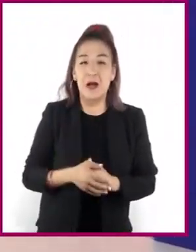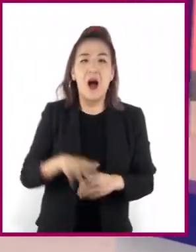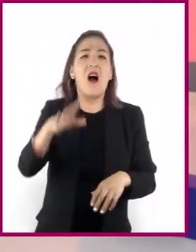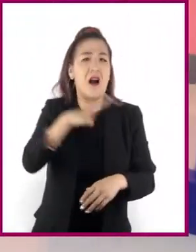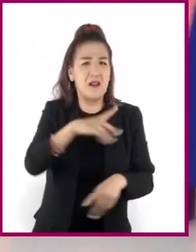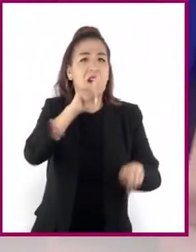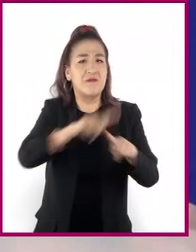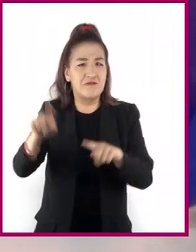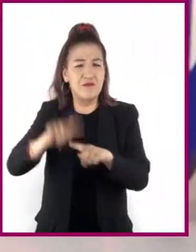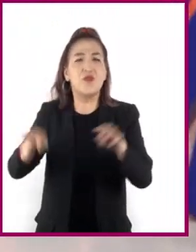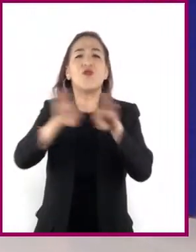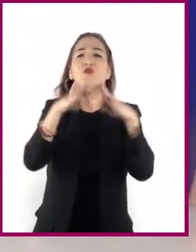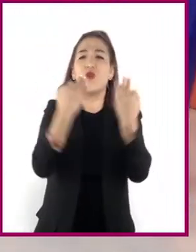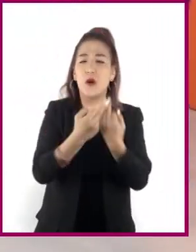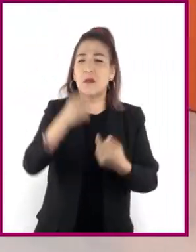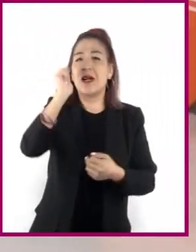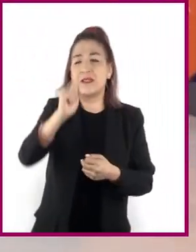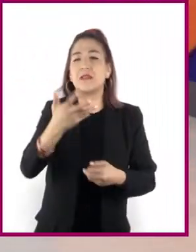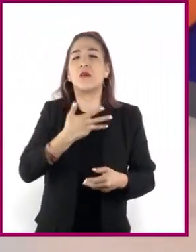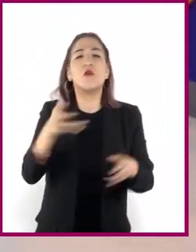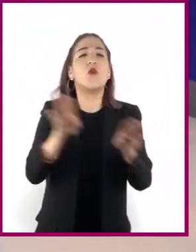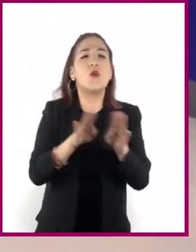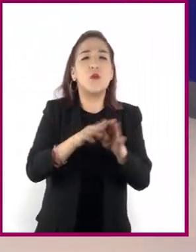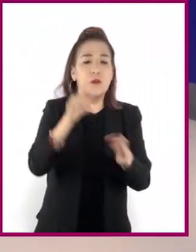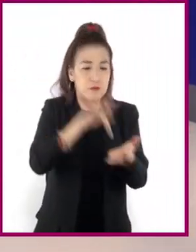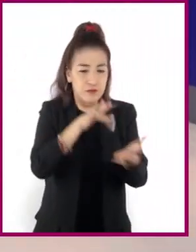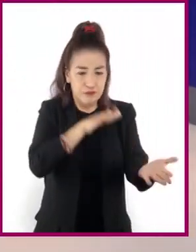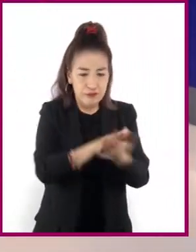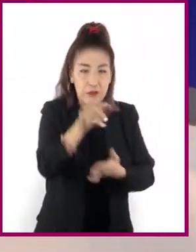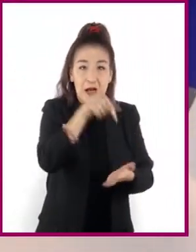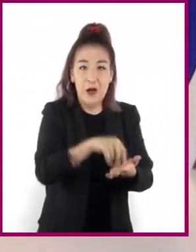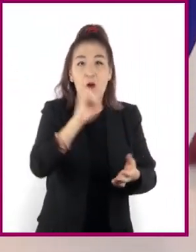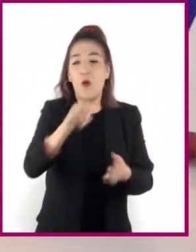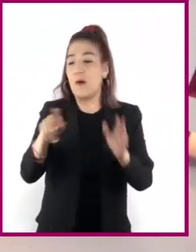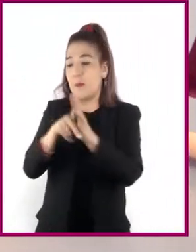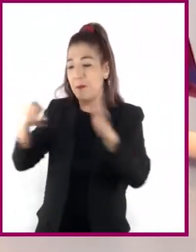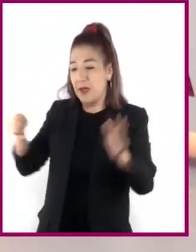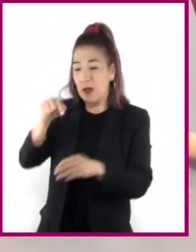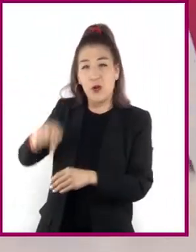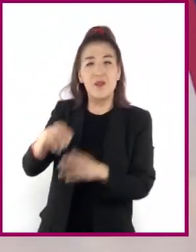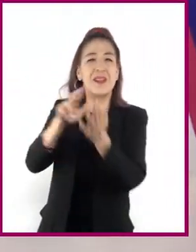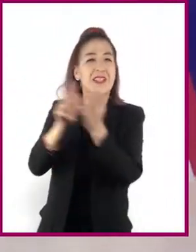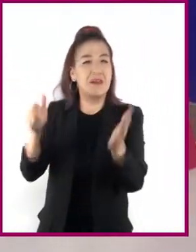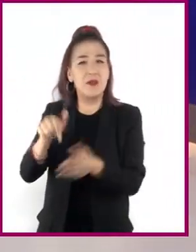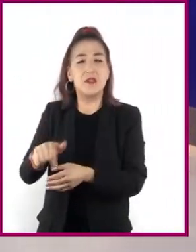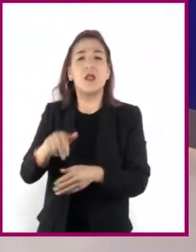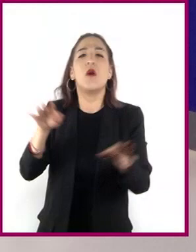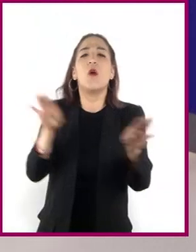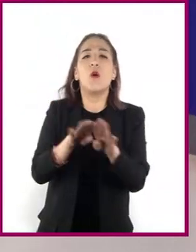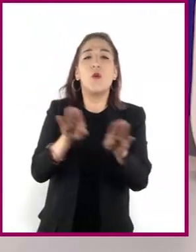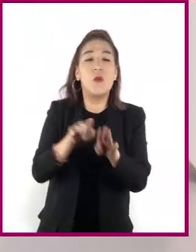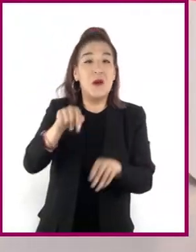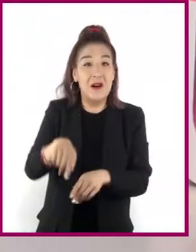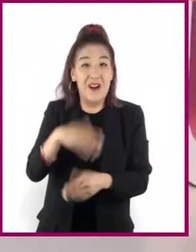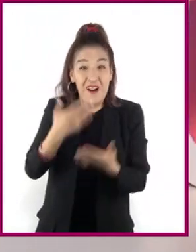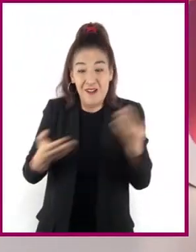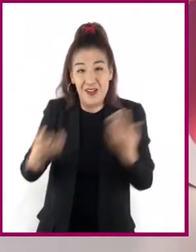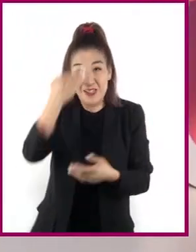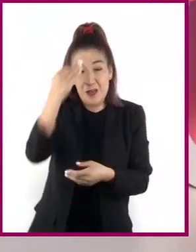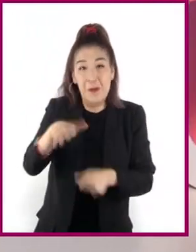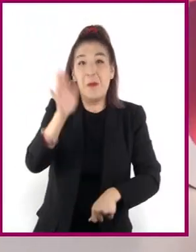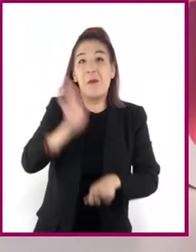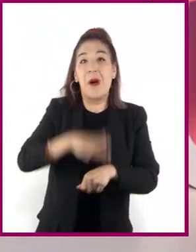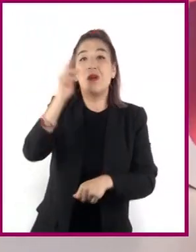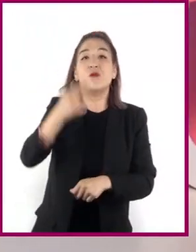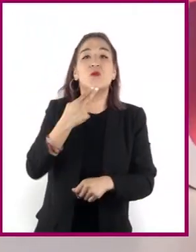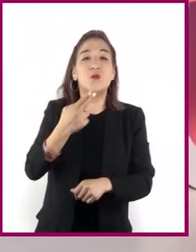diversos medios en el caso de los impresos o digitales actualmente estos últimos han sumado mayor número de lectores